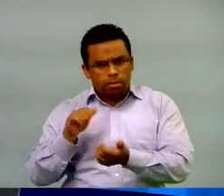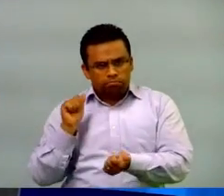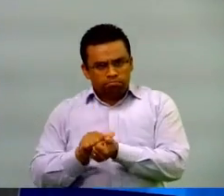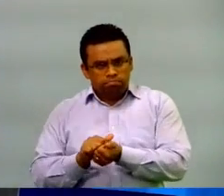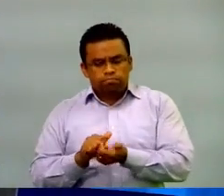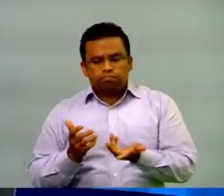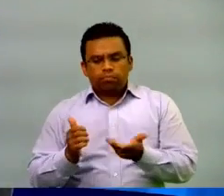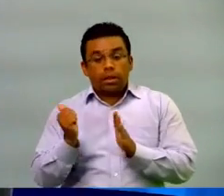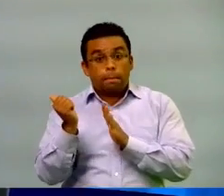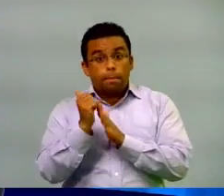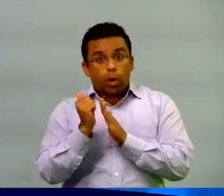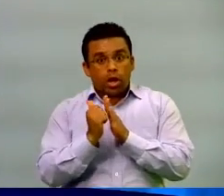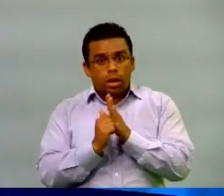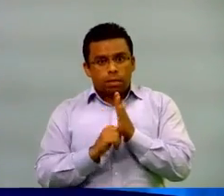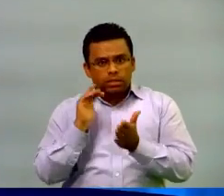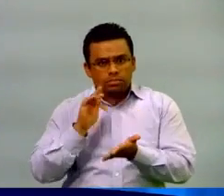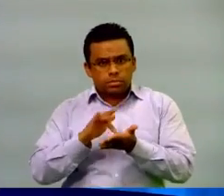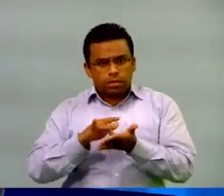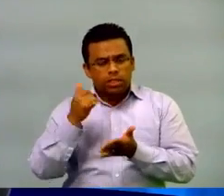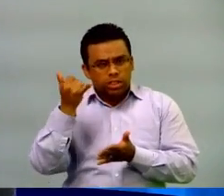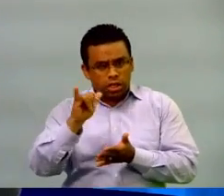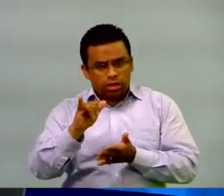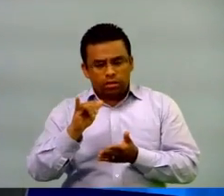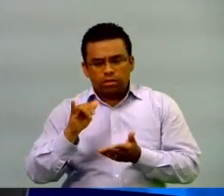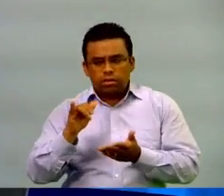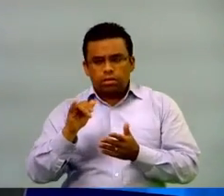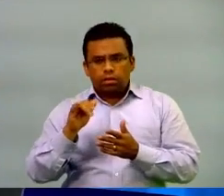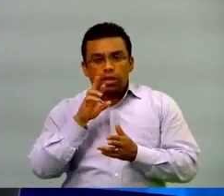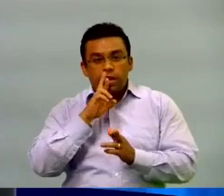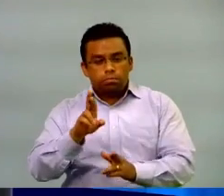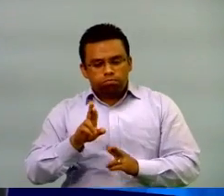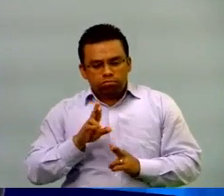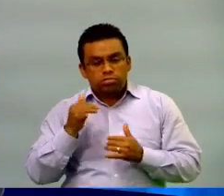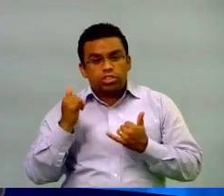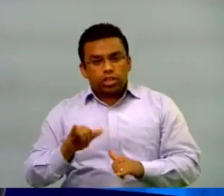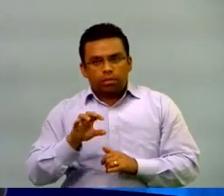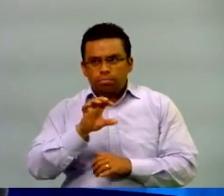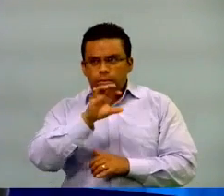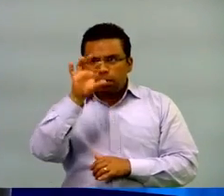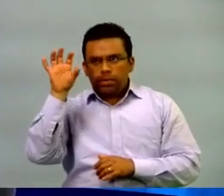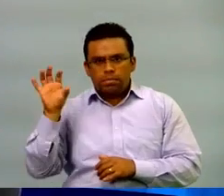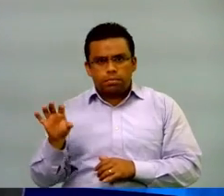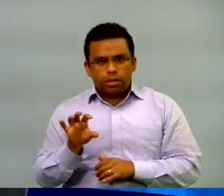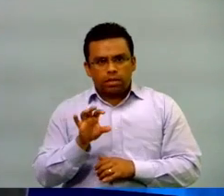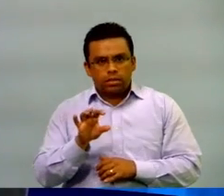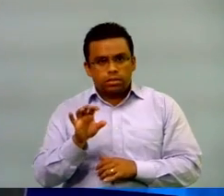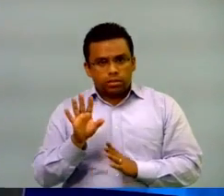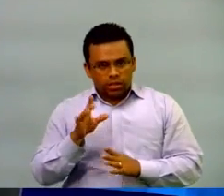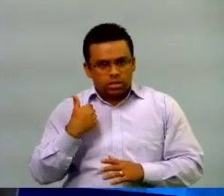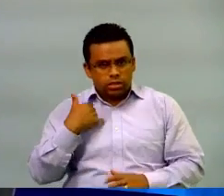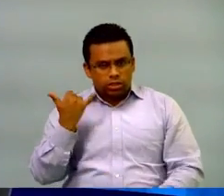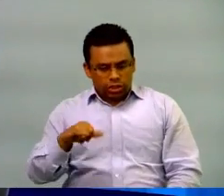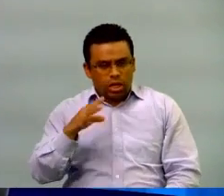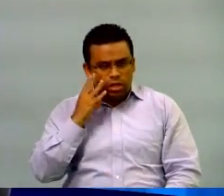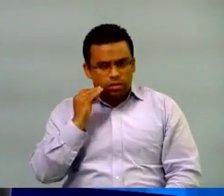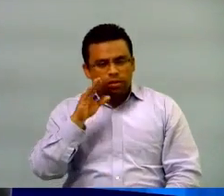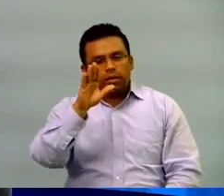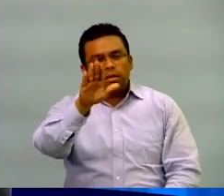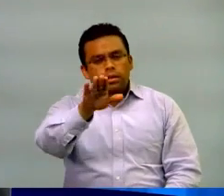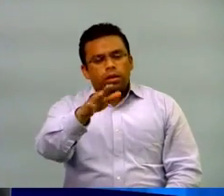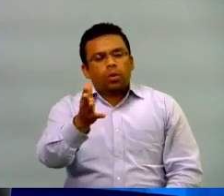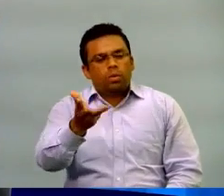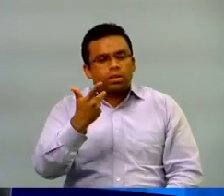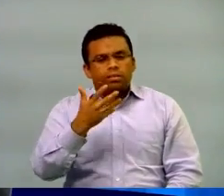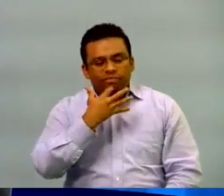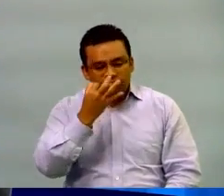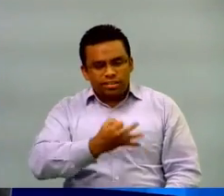los resultados de la implementación de estas políticas en diferentes países de la región. ¿Por qué no nos cuentas un poco cuáles son esas